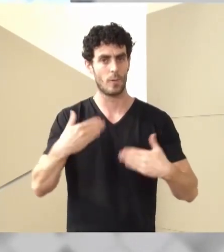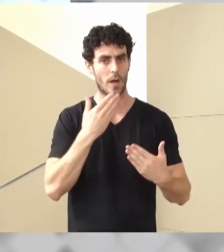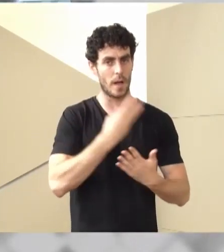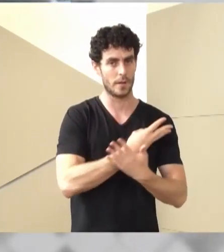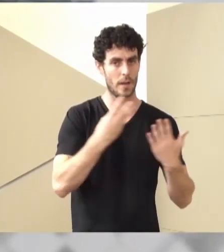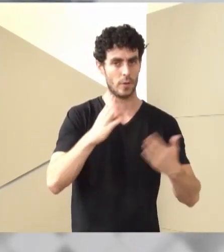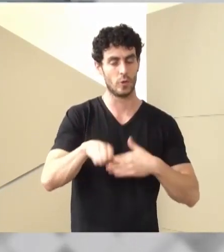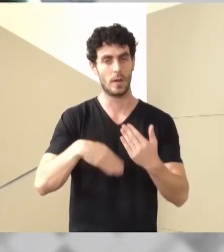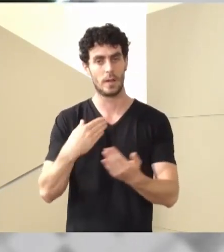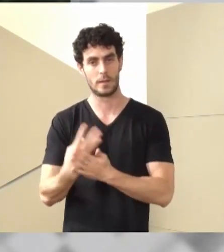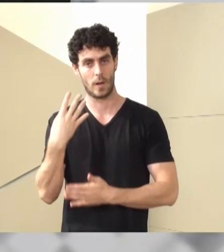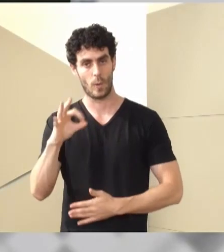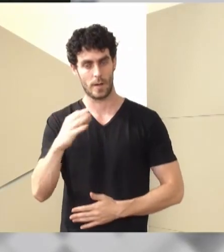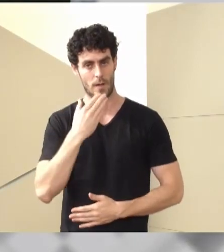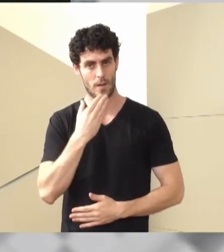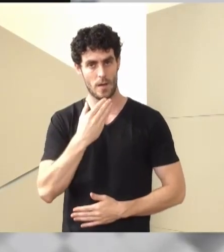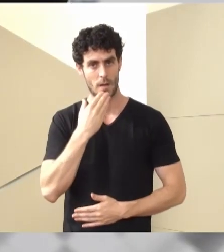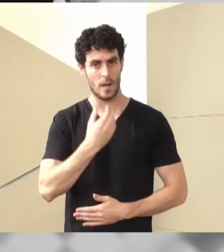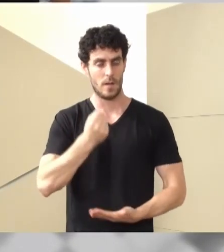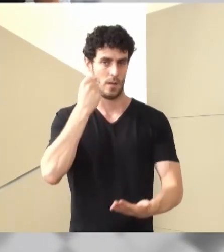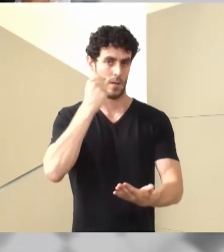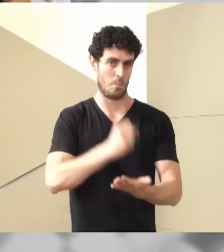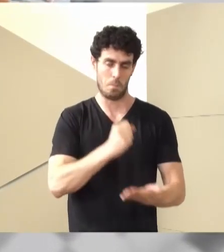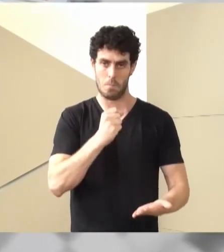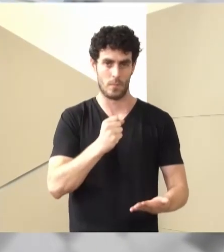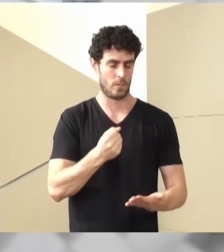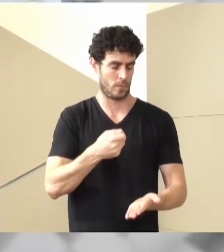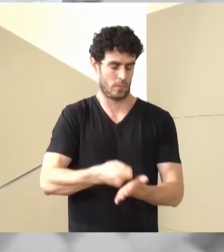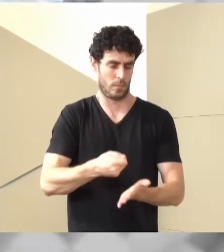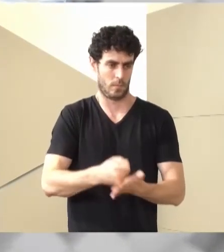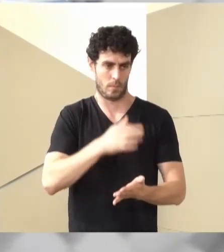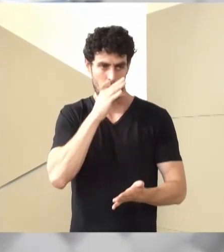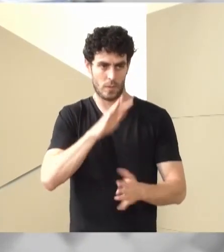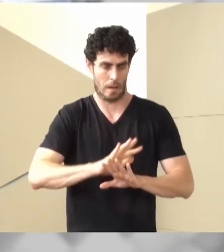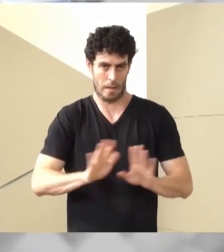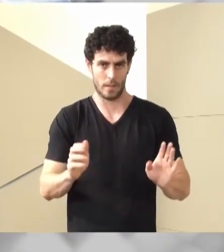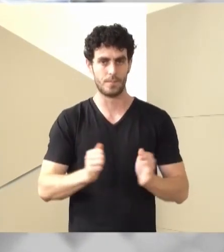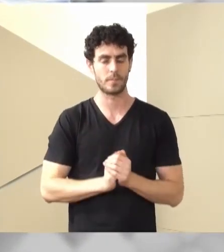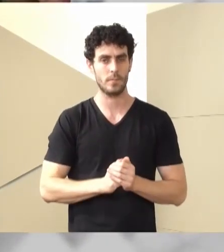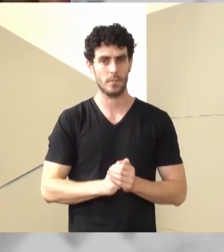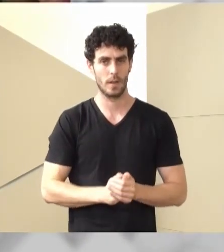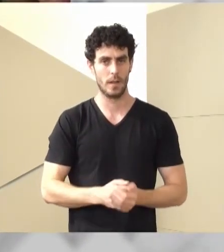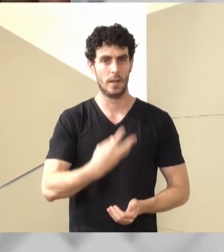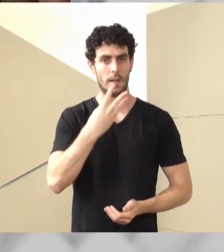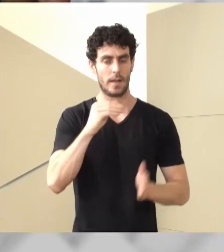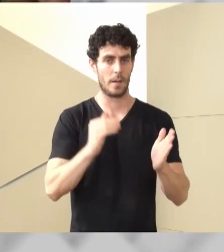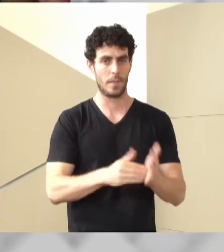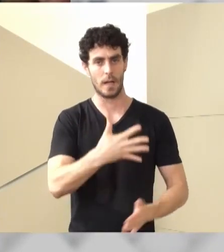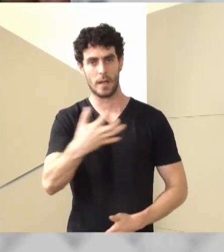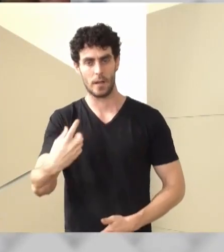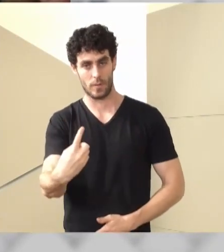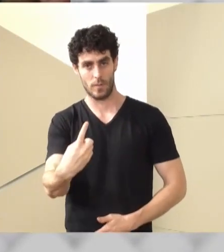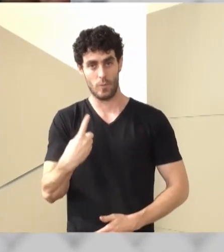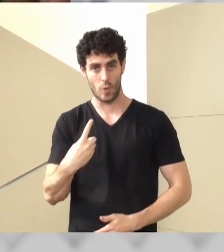y 40 años y la inscripción en el registro no conlleva ningún compromiso. Uno de cada 3.500 termina siendo